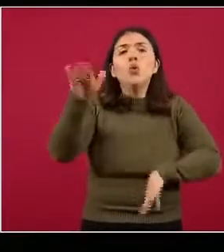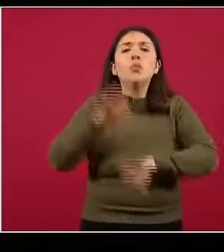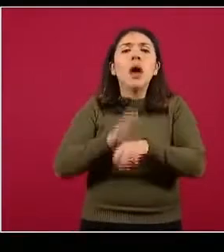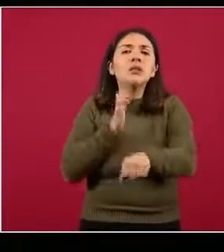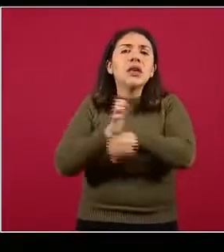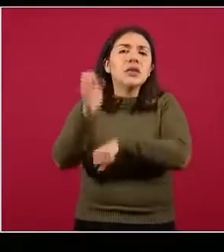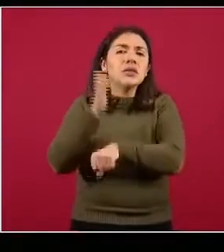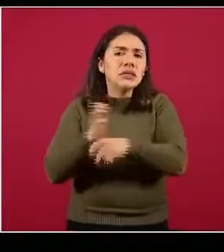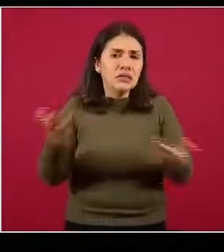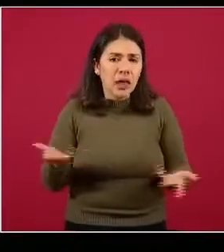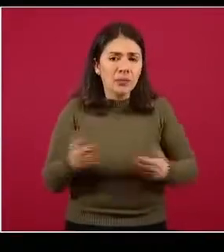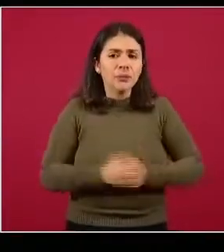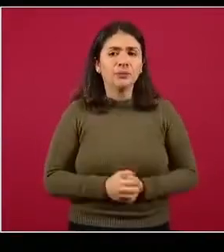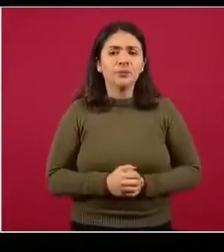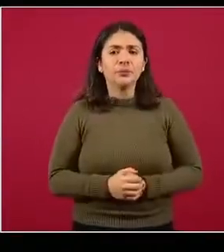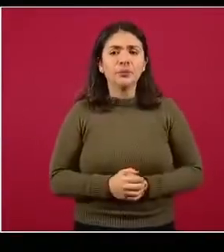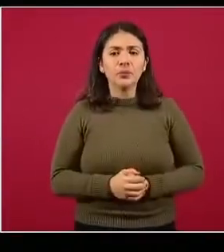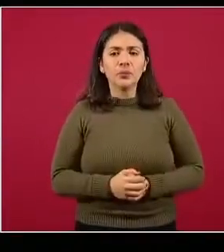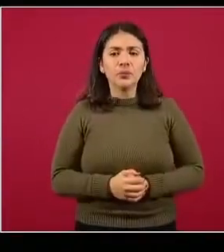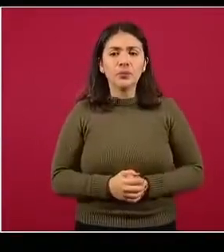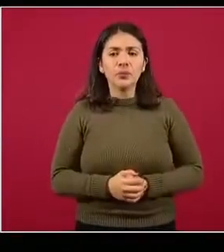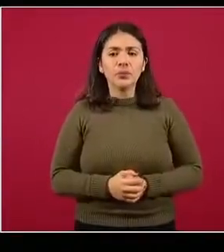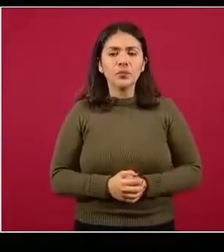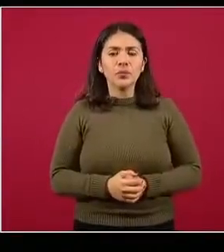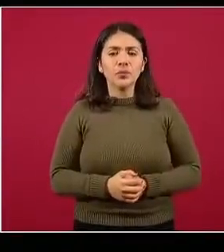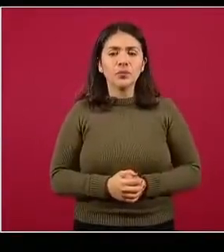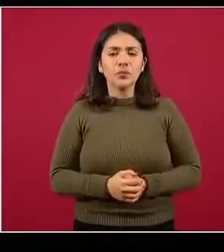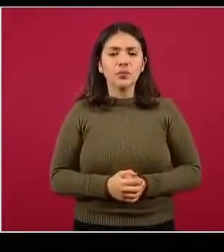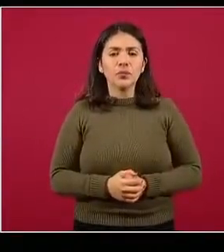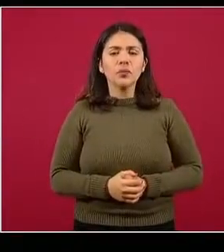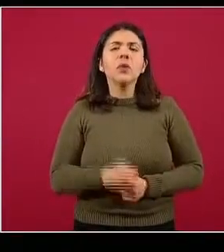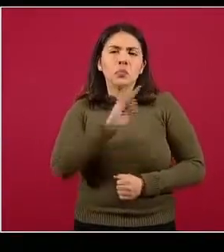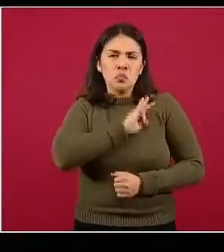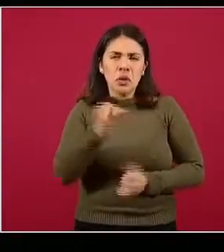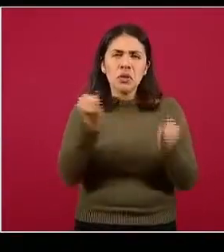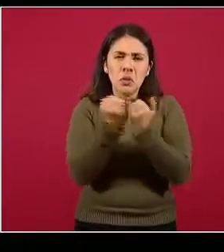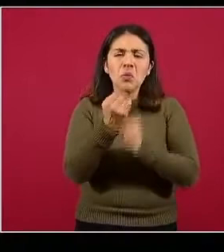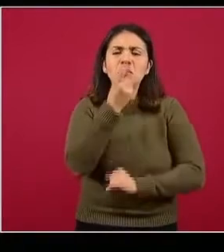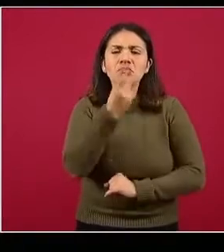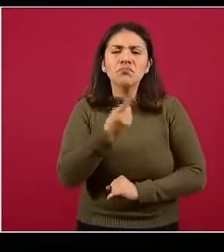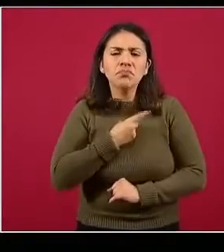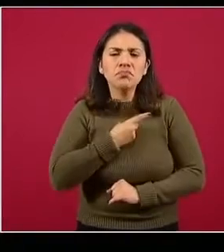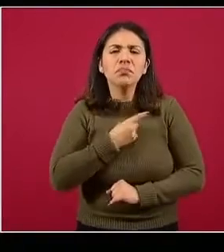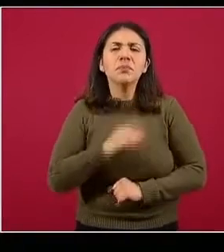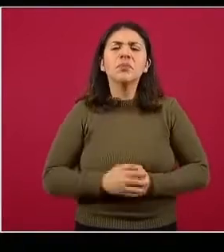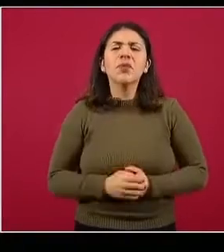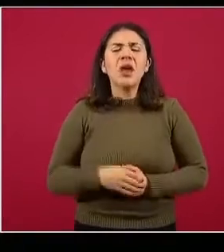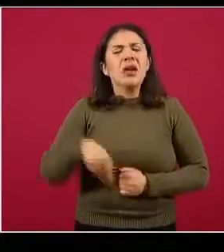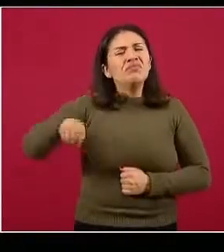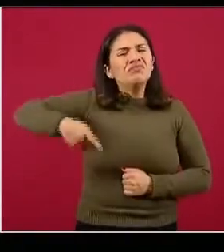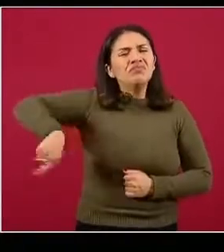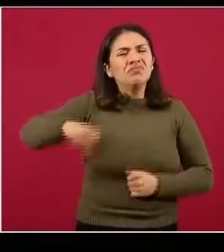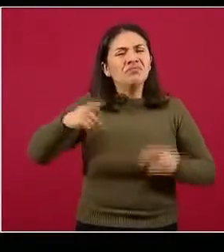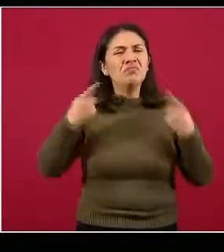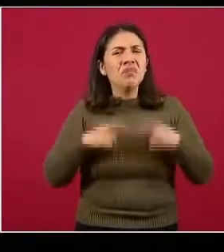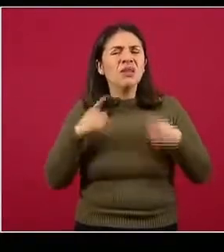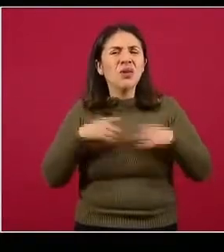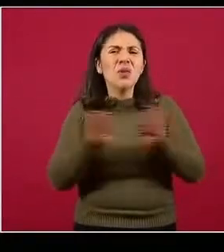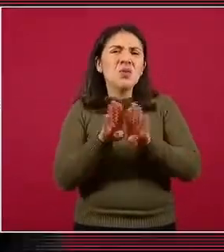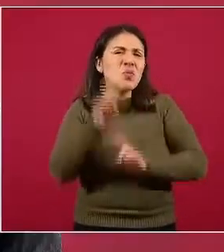También de manera, me gustaría que me comentara, hay una inquietud de la